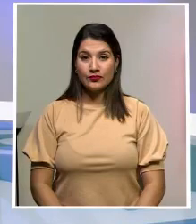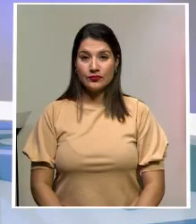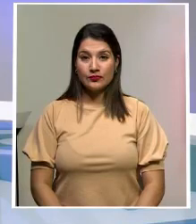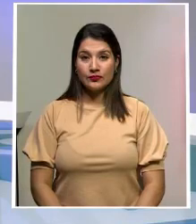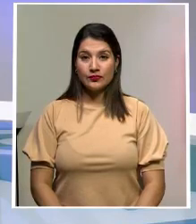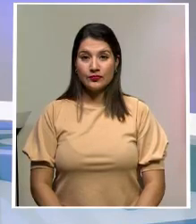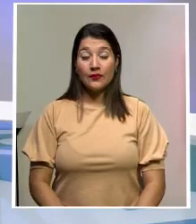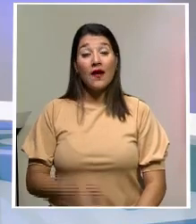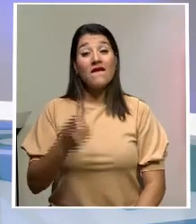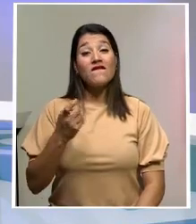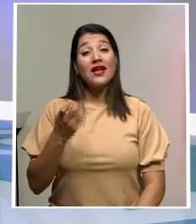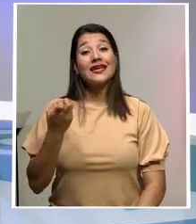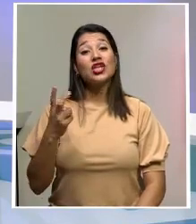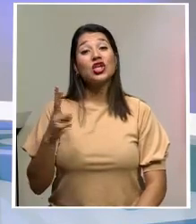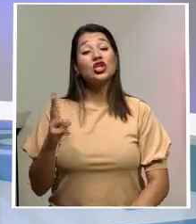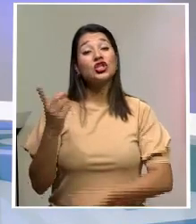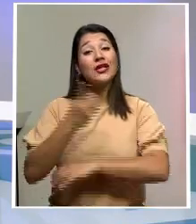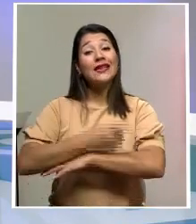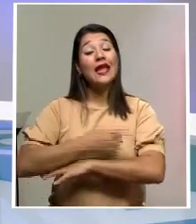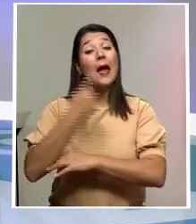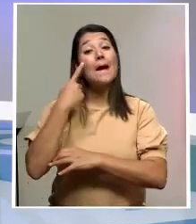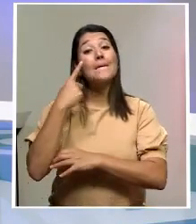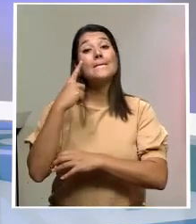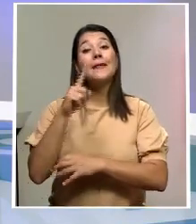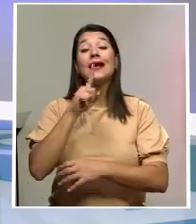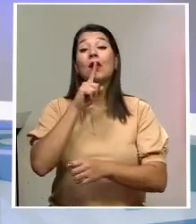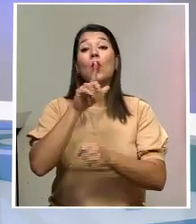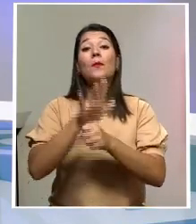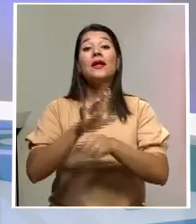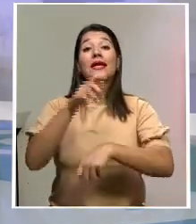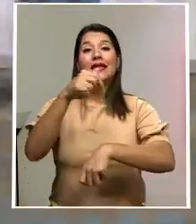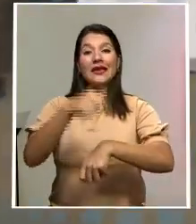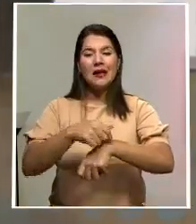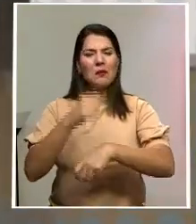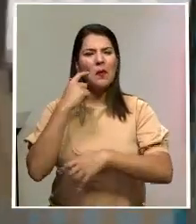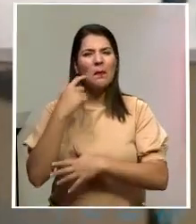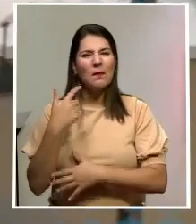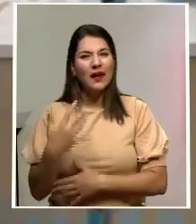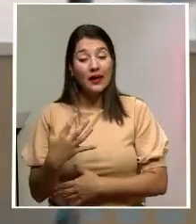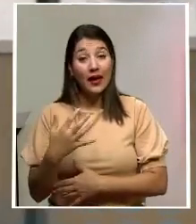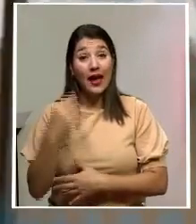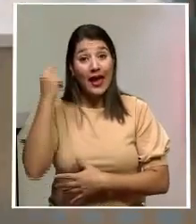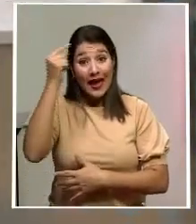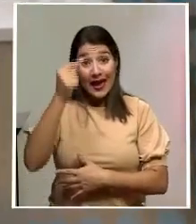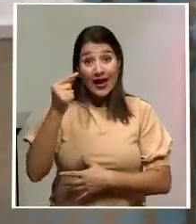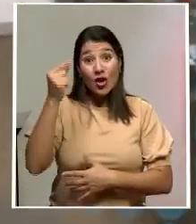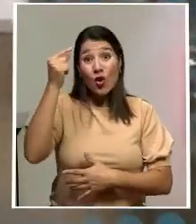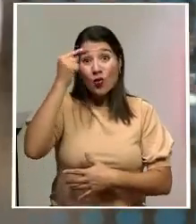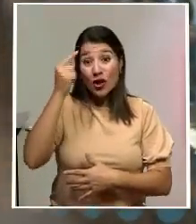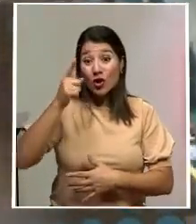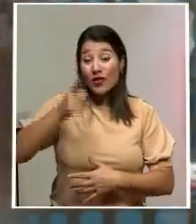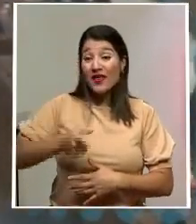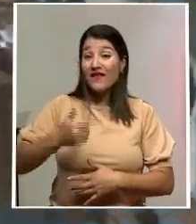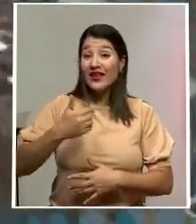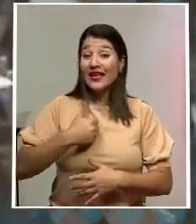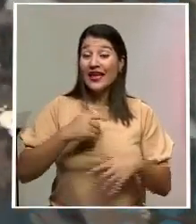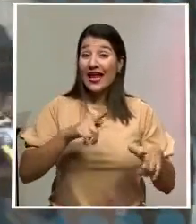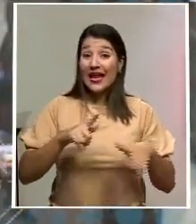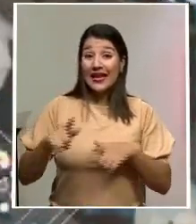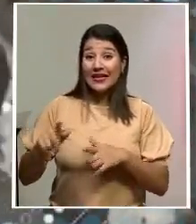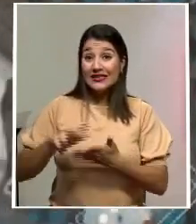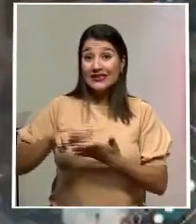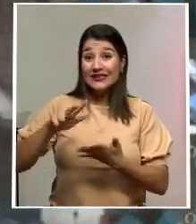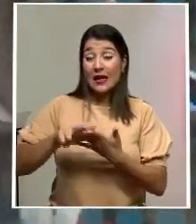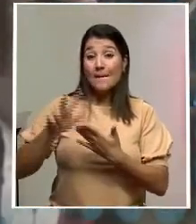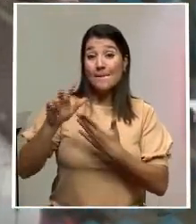A 12 días de que se cumpla el plazo en que el gobierno esperaba tener listo el paquete de proyectos que